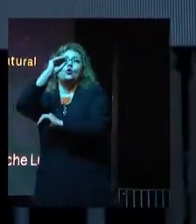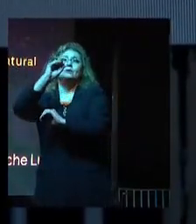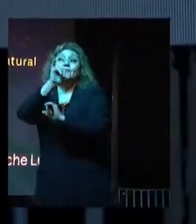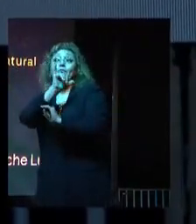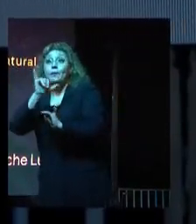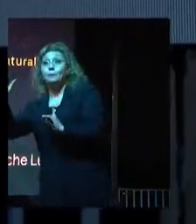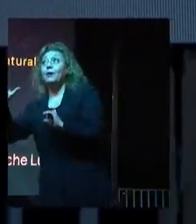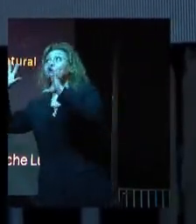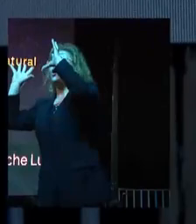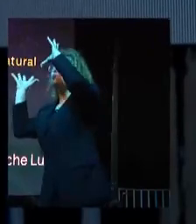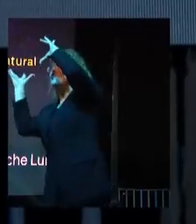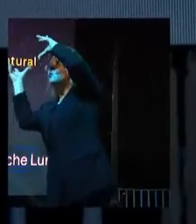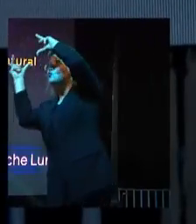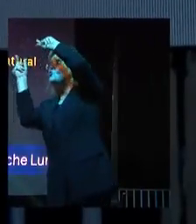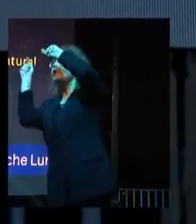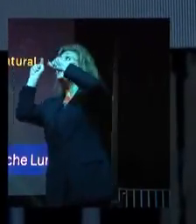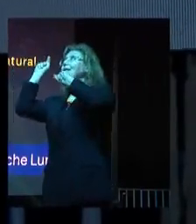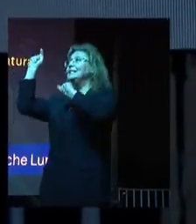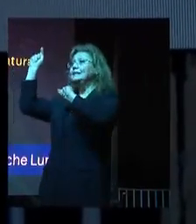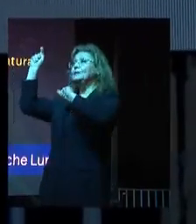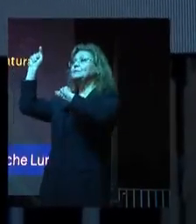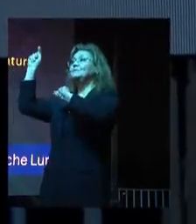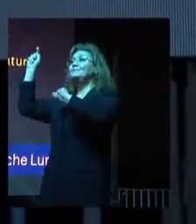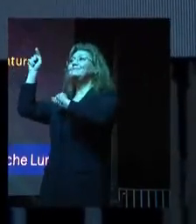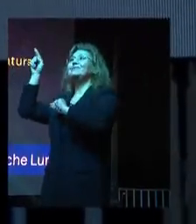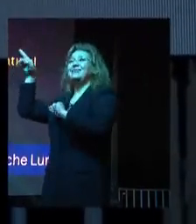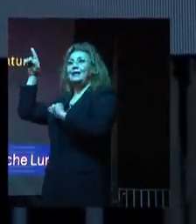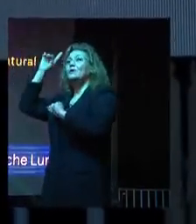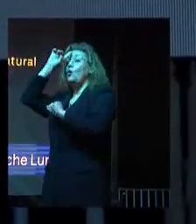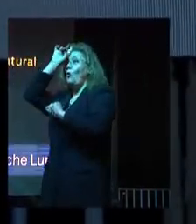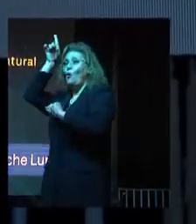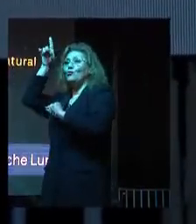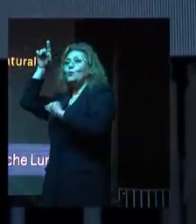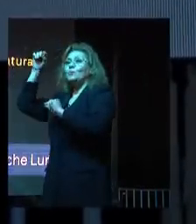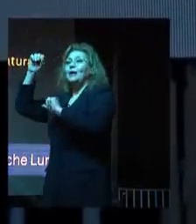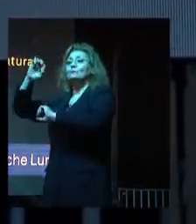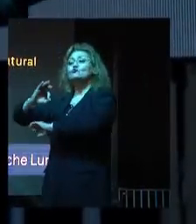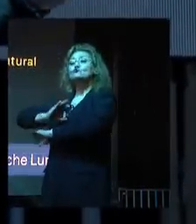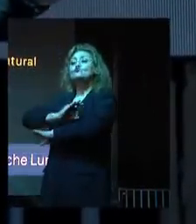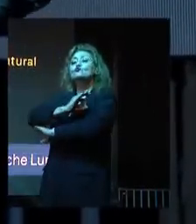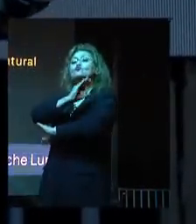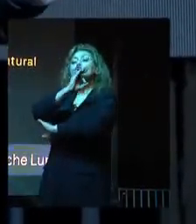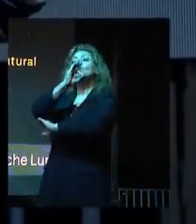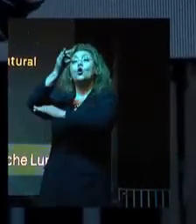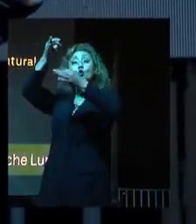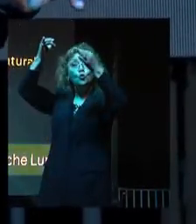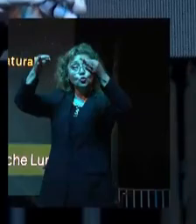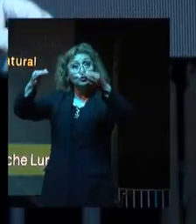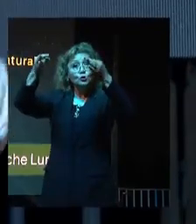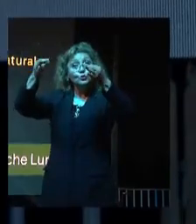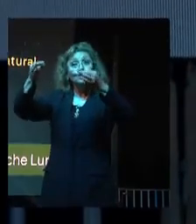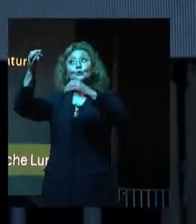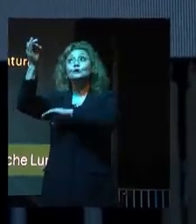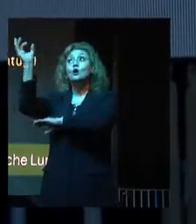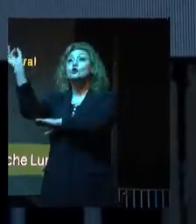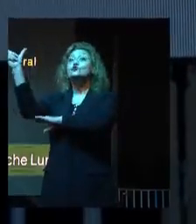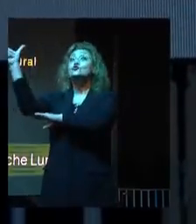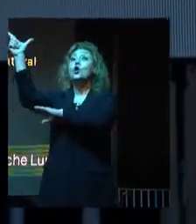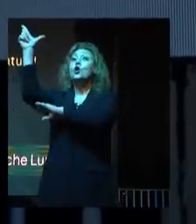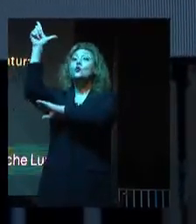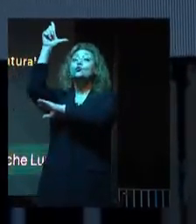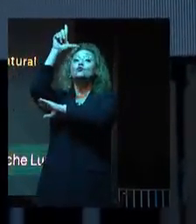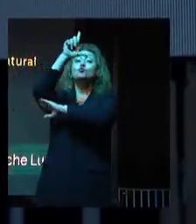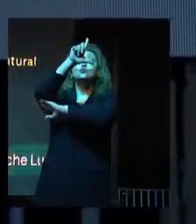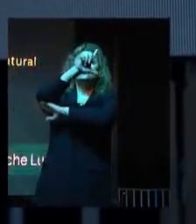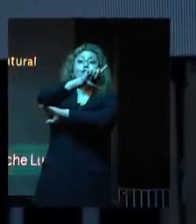llena tiene la buena costumbre de salir justo cuando se pone el sol. Entonces, en la primera